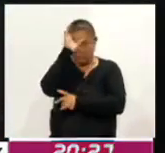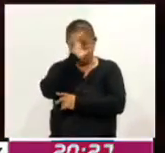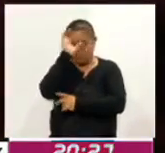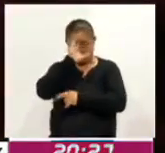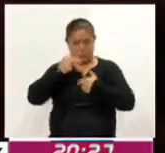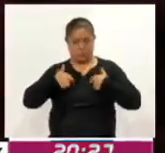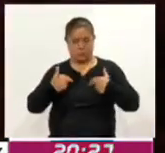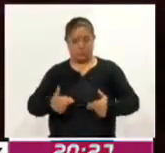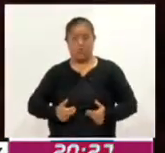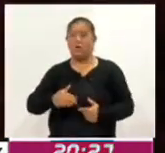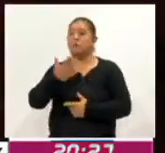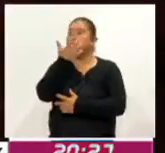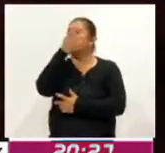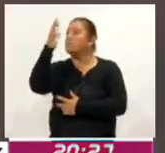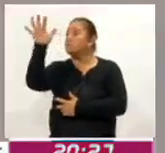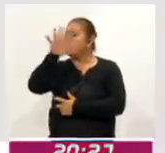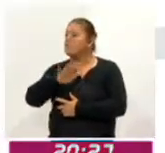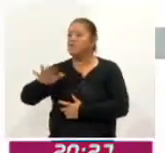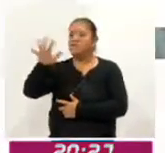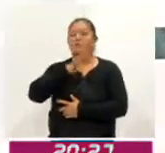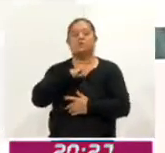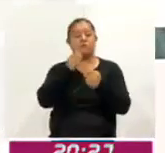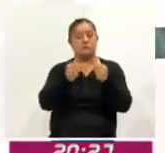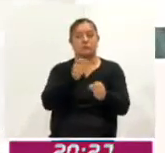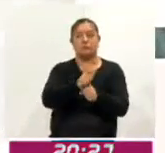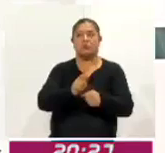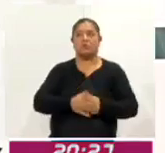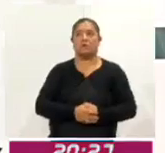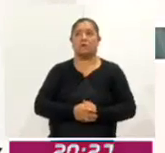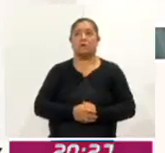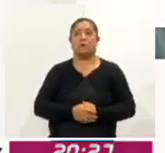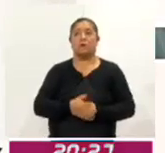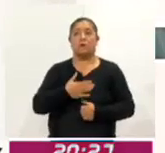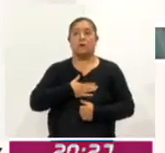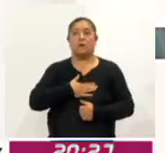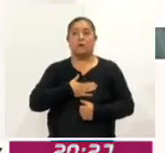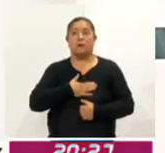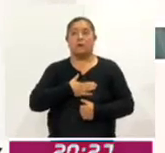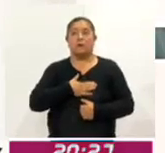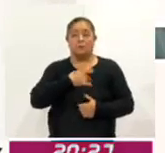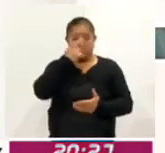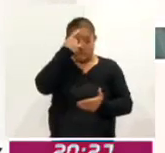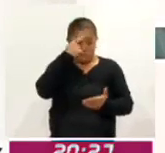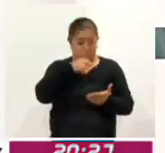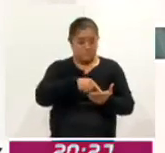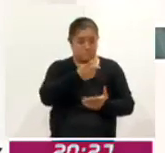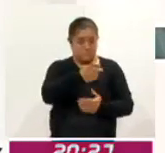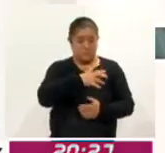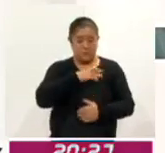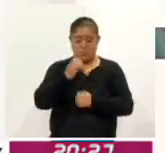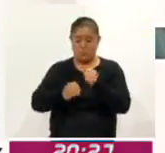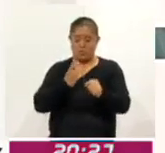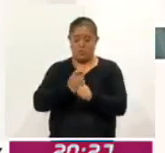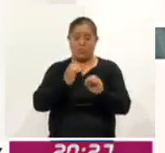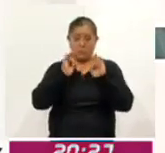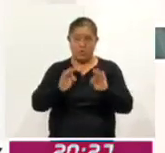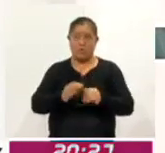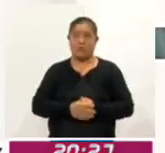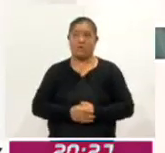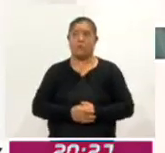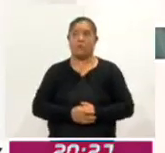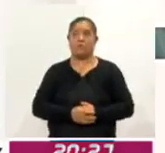humanas, ambientales y sociales. Yo creo que es una buena oportunidad para venirme a Tlaxcala